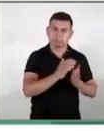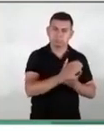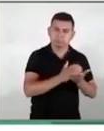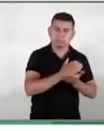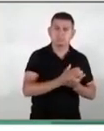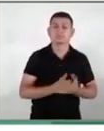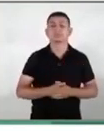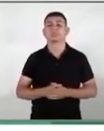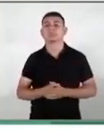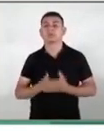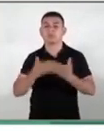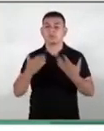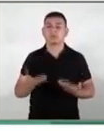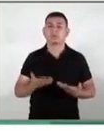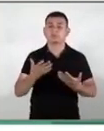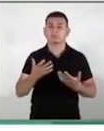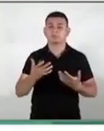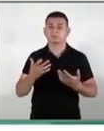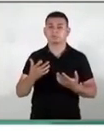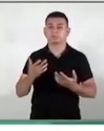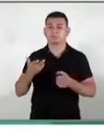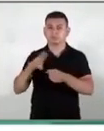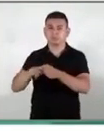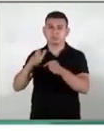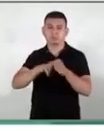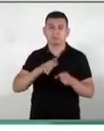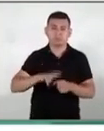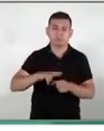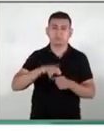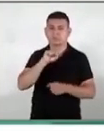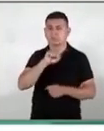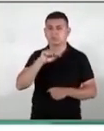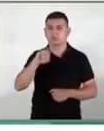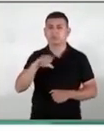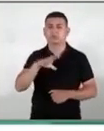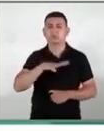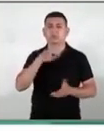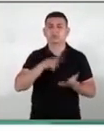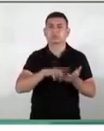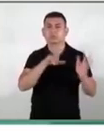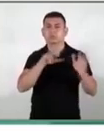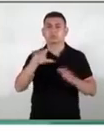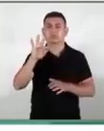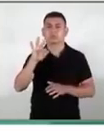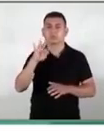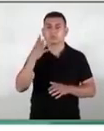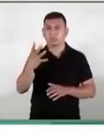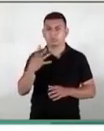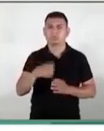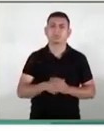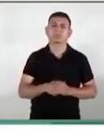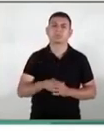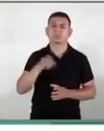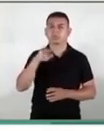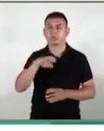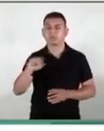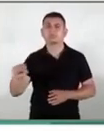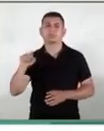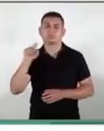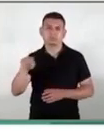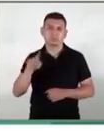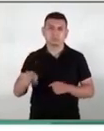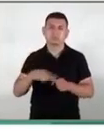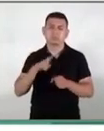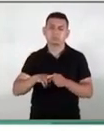En relación a los casos confirmados por institución, los servicios de salud de Oaxaca tiene 2,744, el IMSS régimen